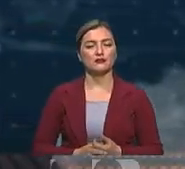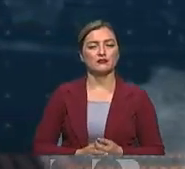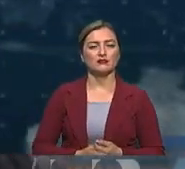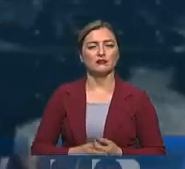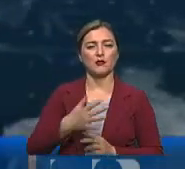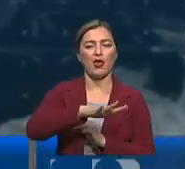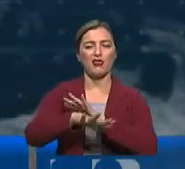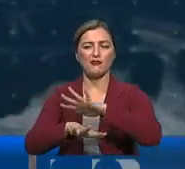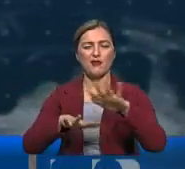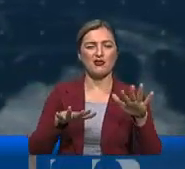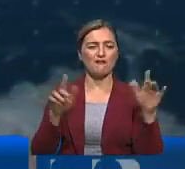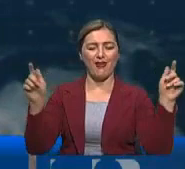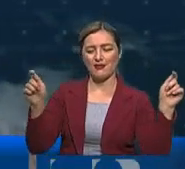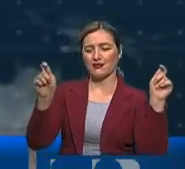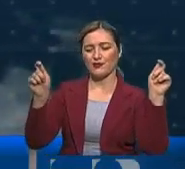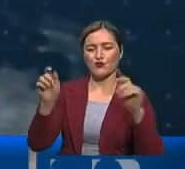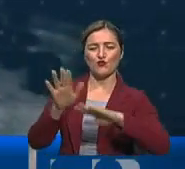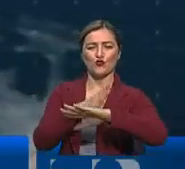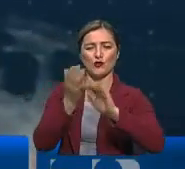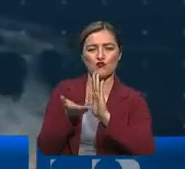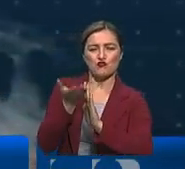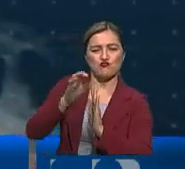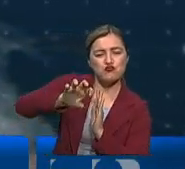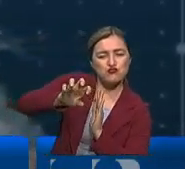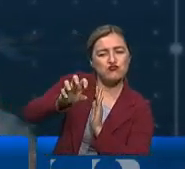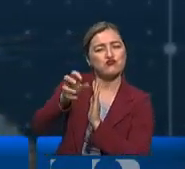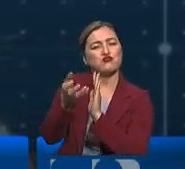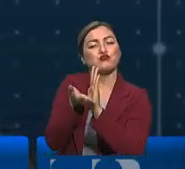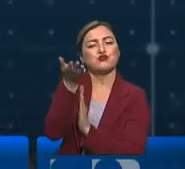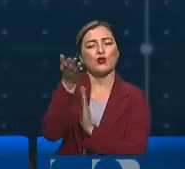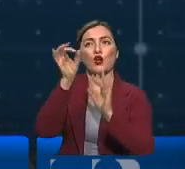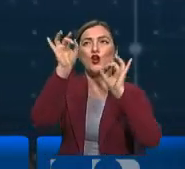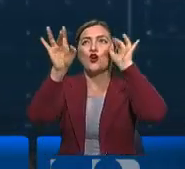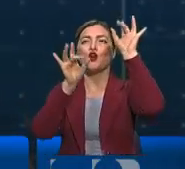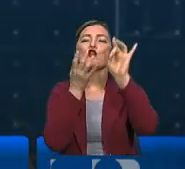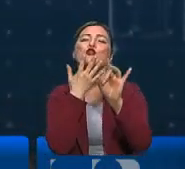Ambiente de fiesta, música a alto volumen, luces de colores y alcohol.